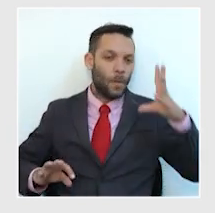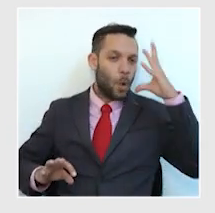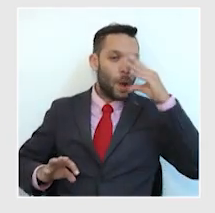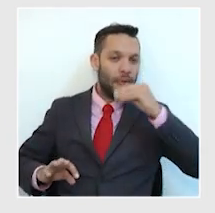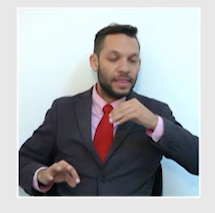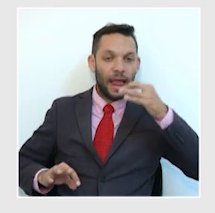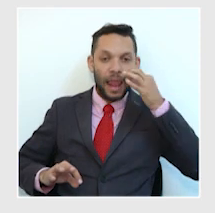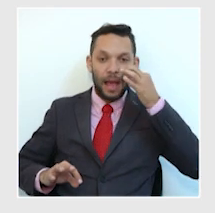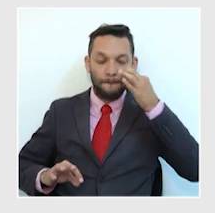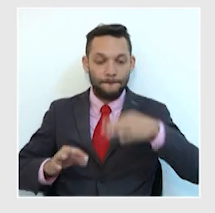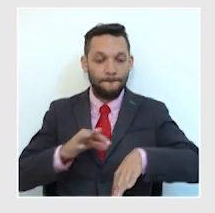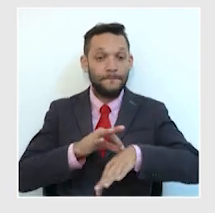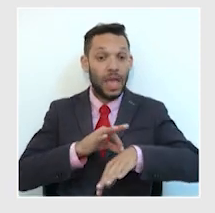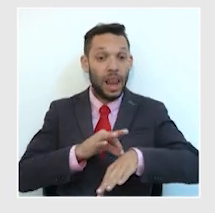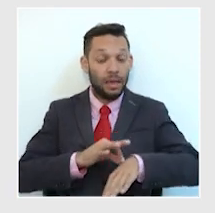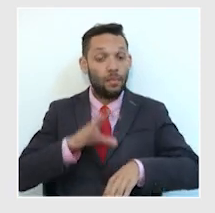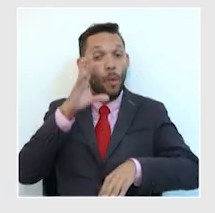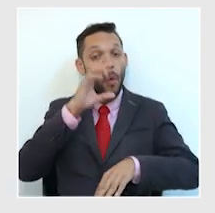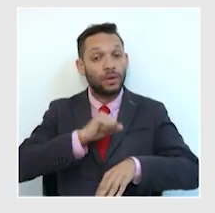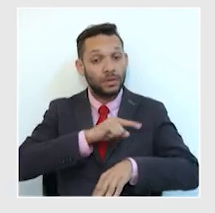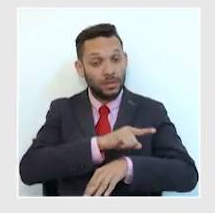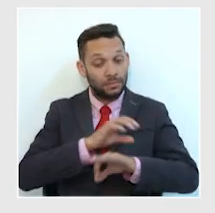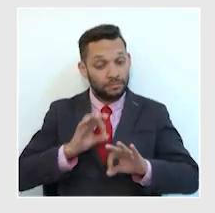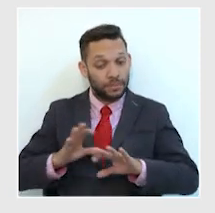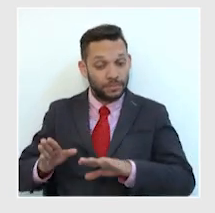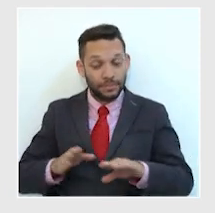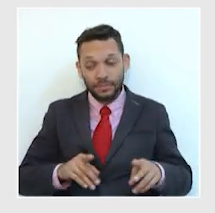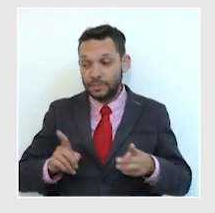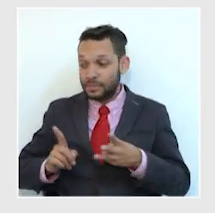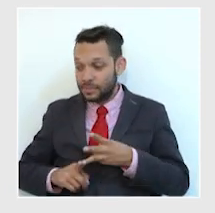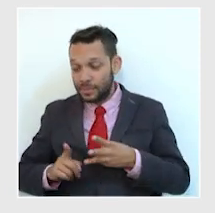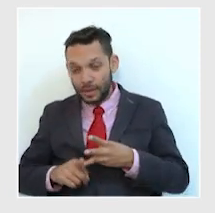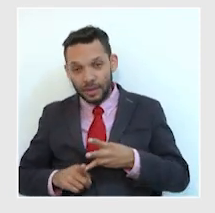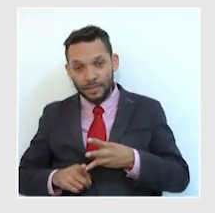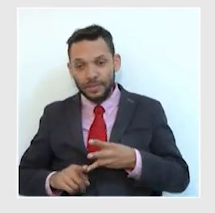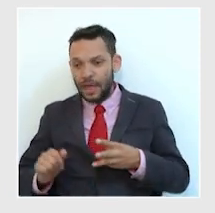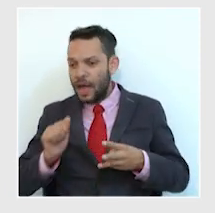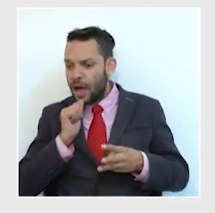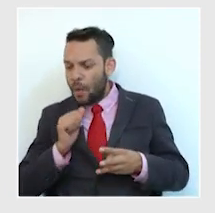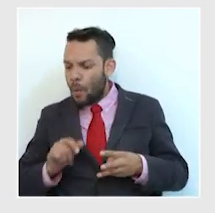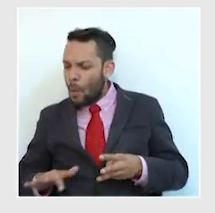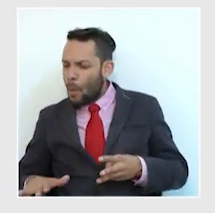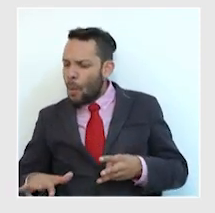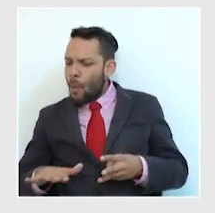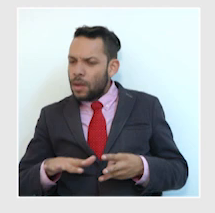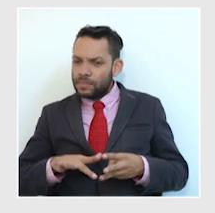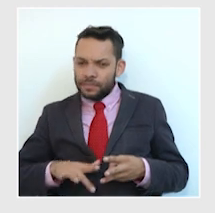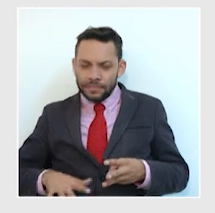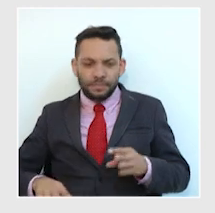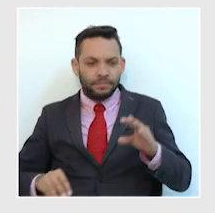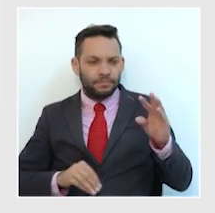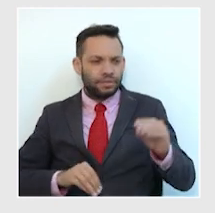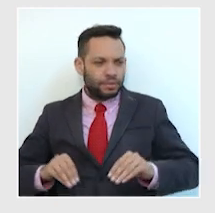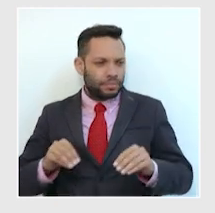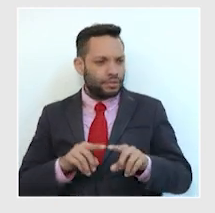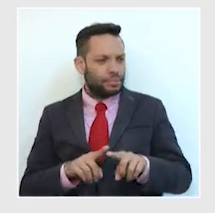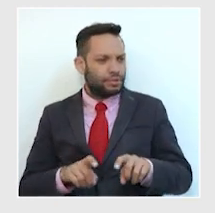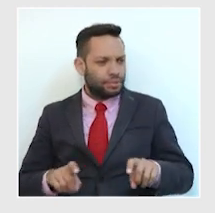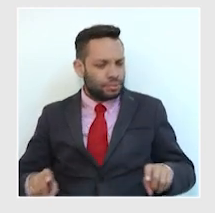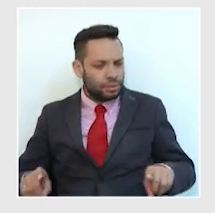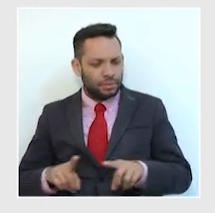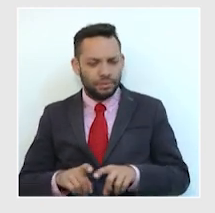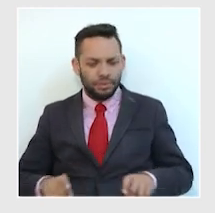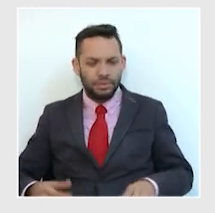también cosméticos elaborados a partir de aguas termales donde podemos conseguir como una cosmética y dad mayor pues por